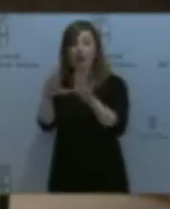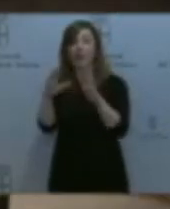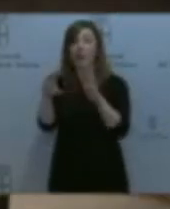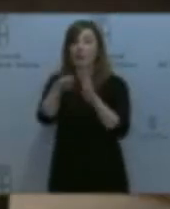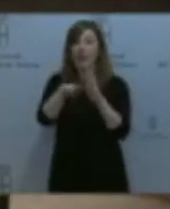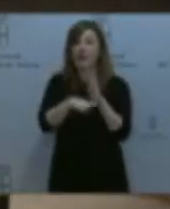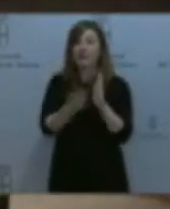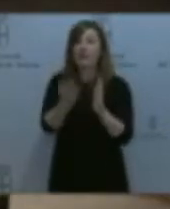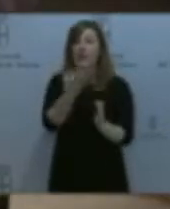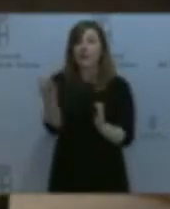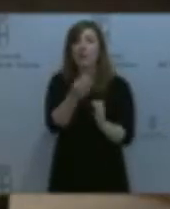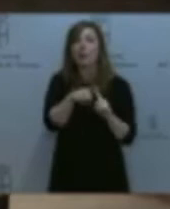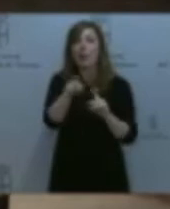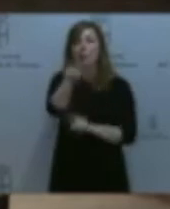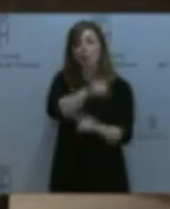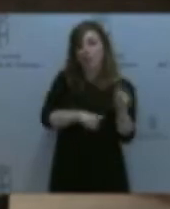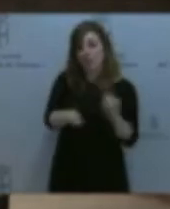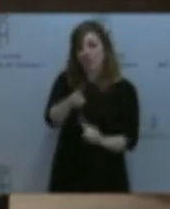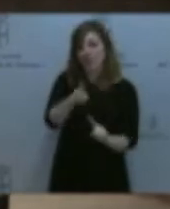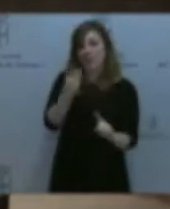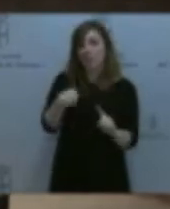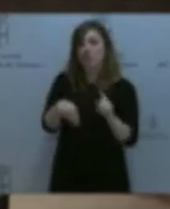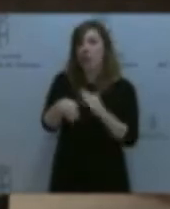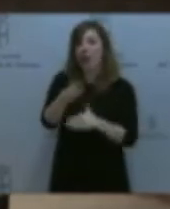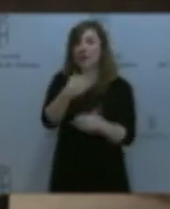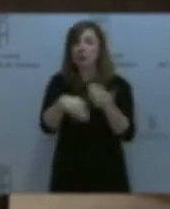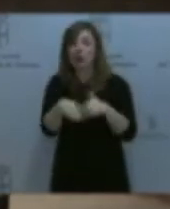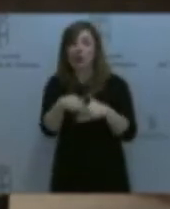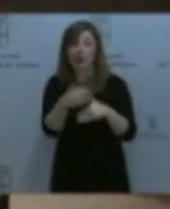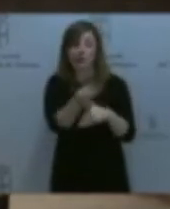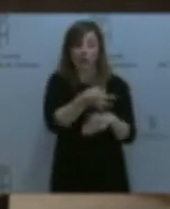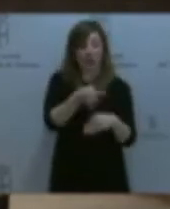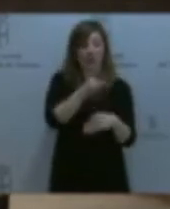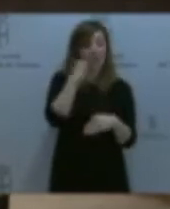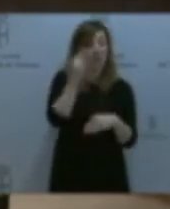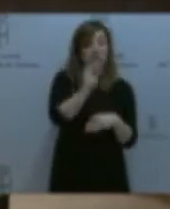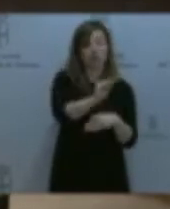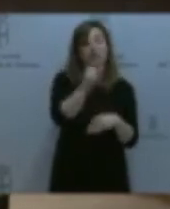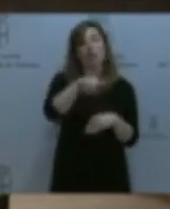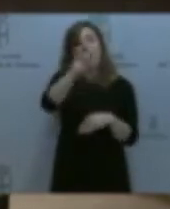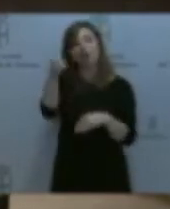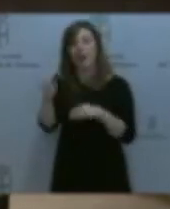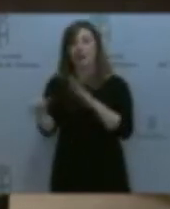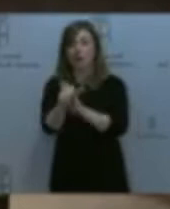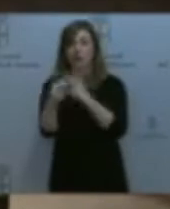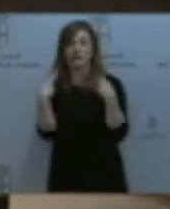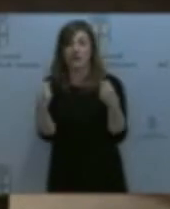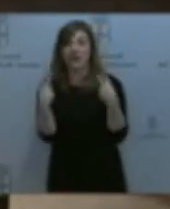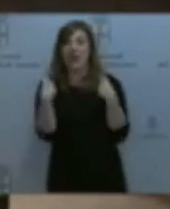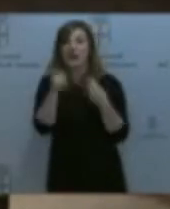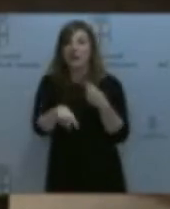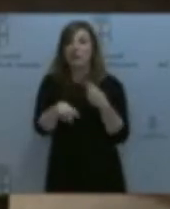afrontar problemas, por un lado, con la especulación del franco y, por otro lado, con la evasión fiscal. Cientos de ciudadanos, desde el propio día